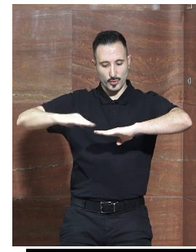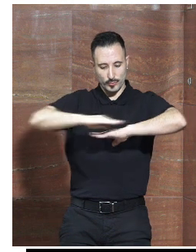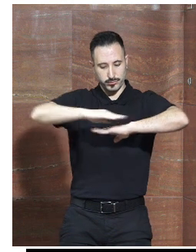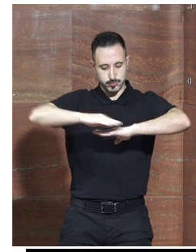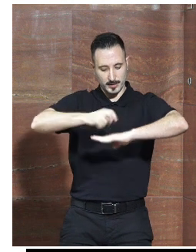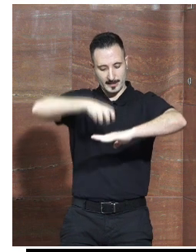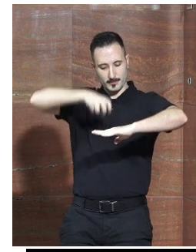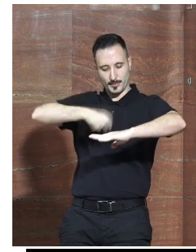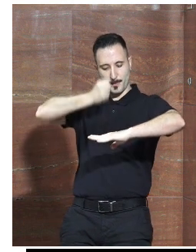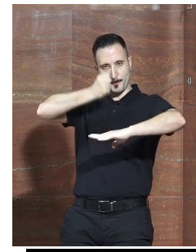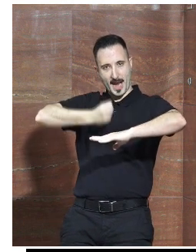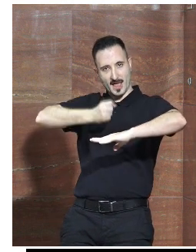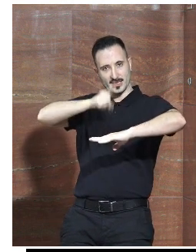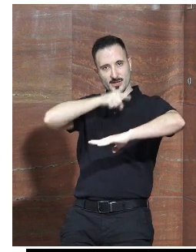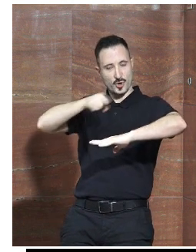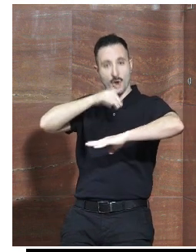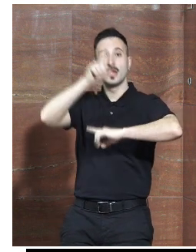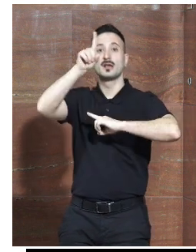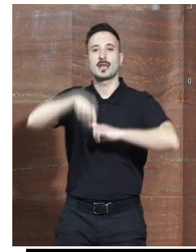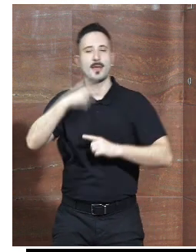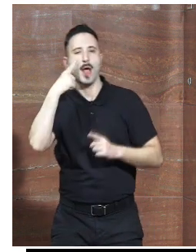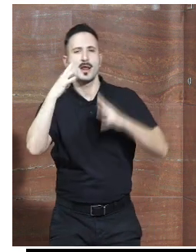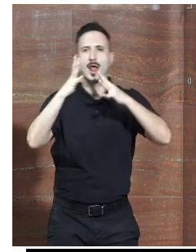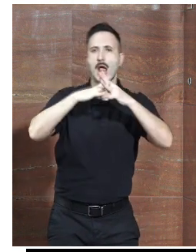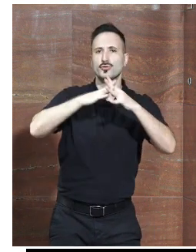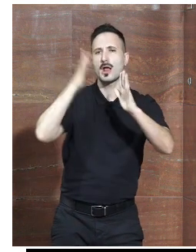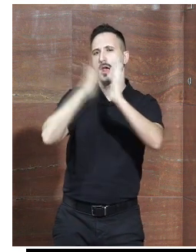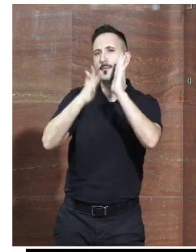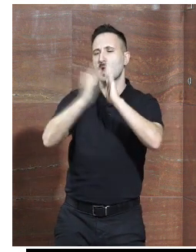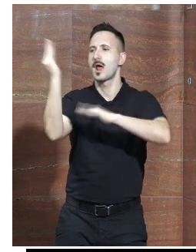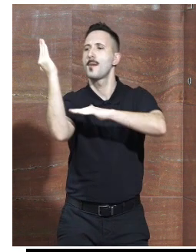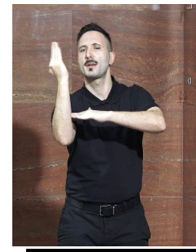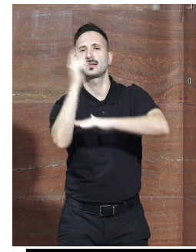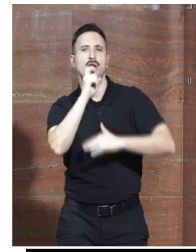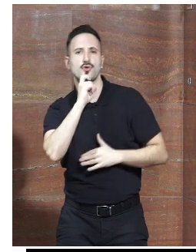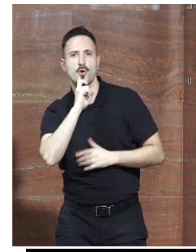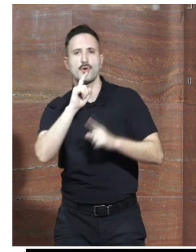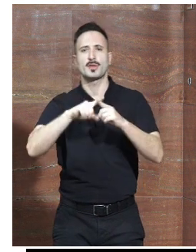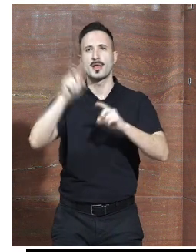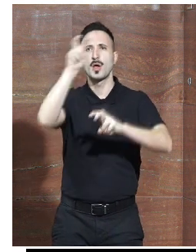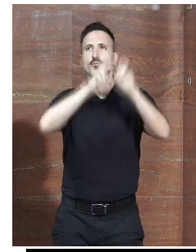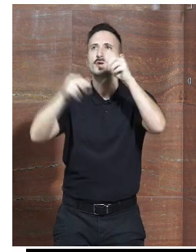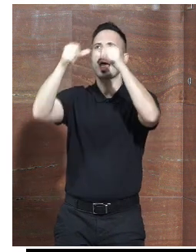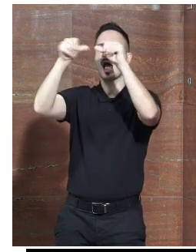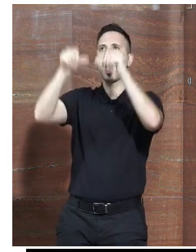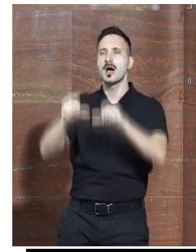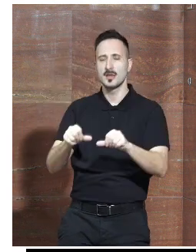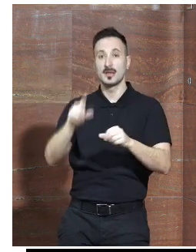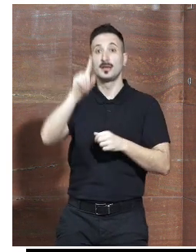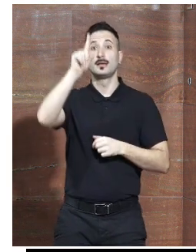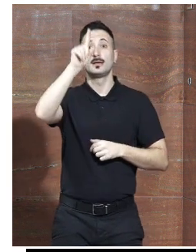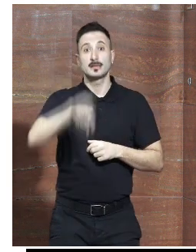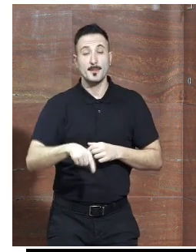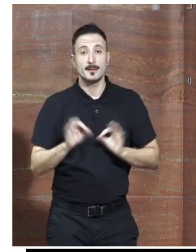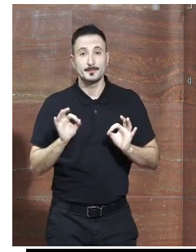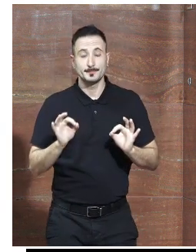también... bueno, esto es un poco la infraestructura, cómo son nuestras marquesinas, dónde van ubicadas las etiquetas, y también en la red de metro, que aquí es